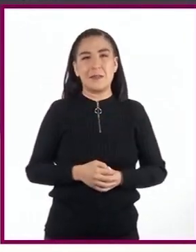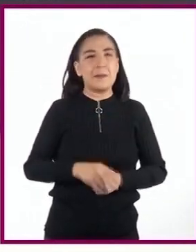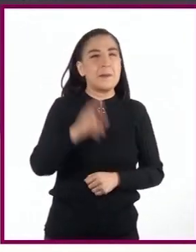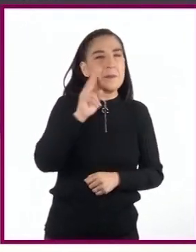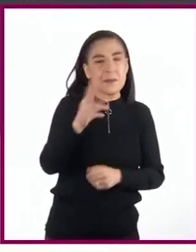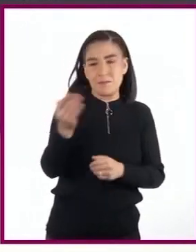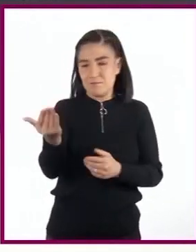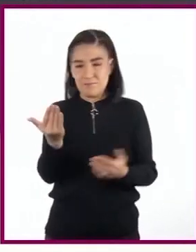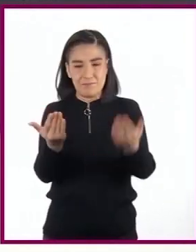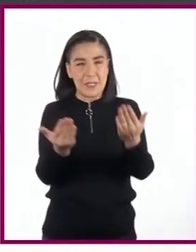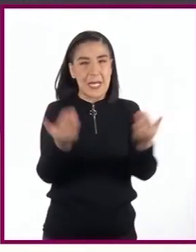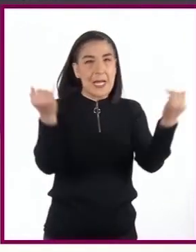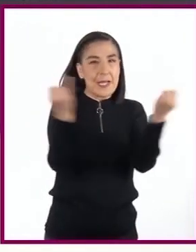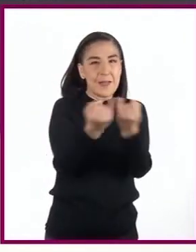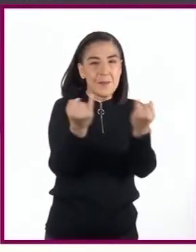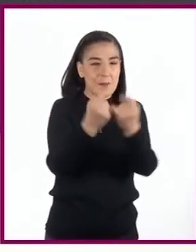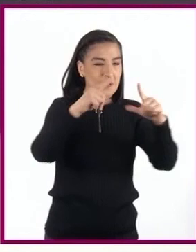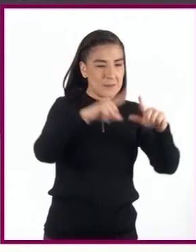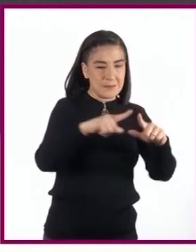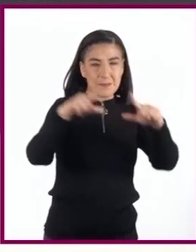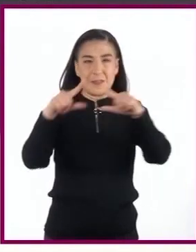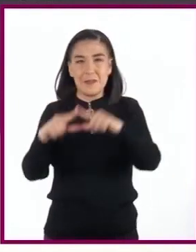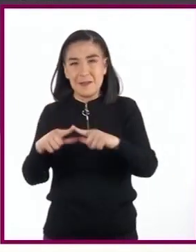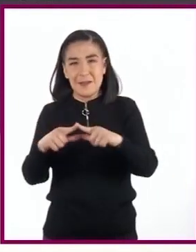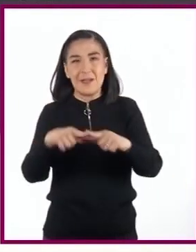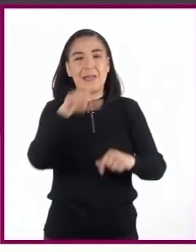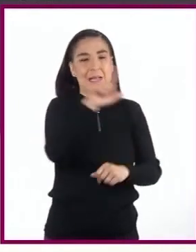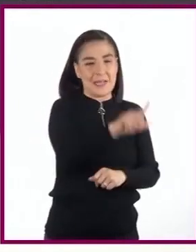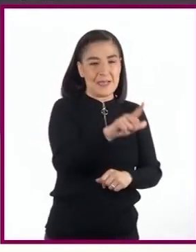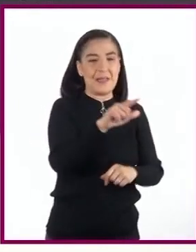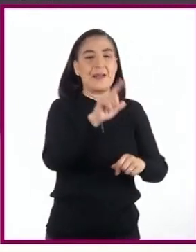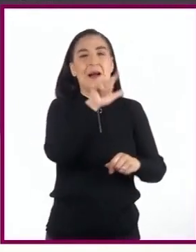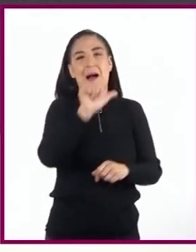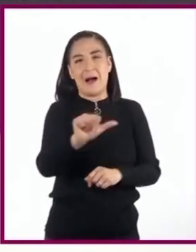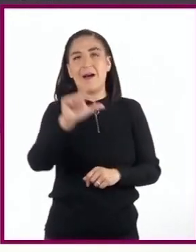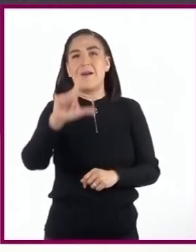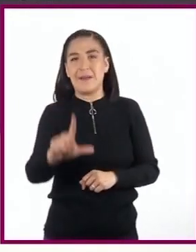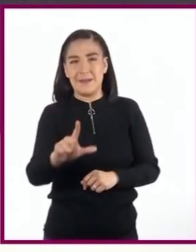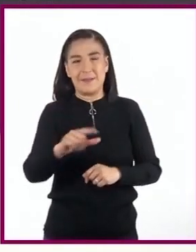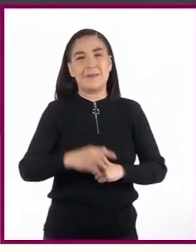congruencia en triángulos mediante el criterio LAL.